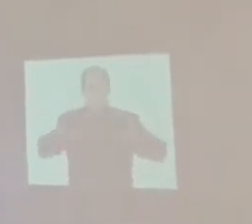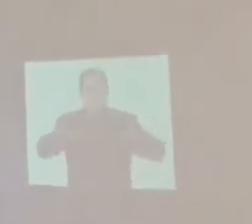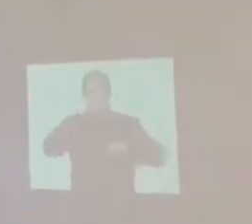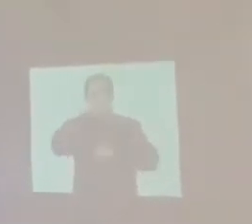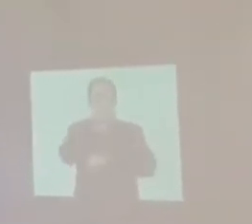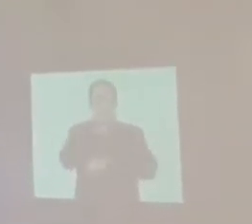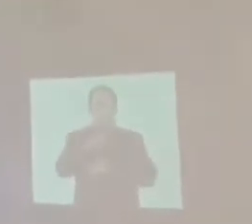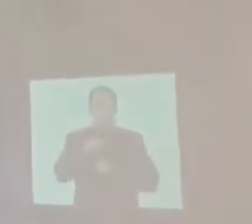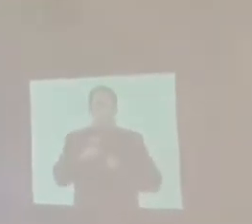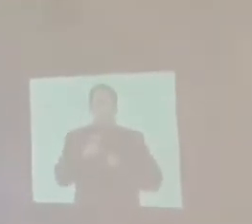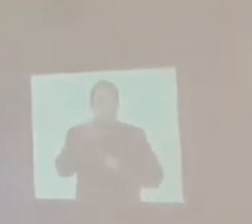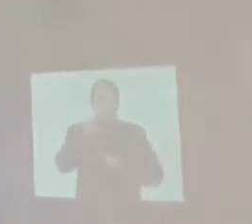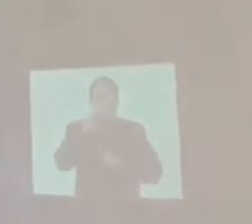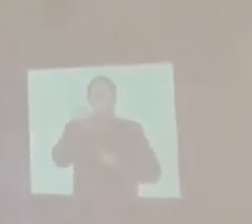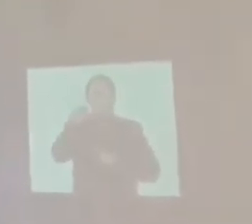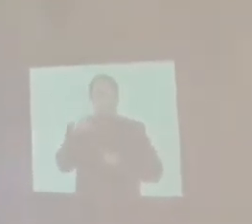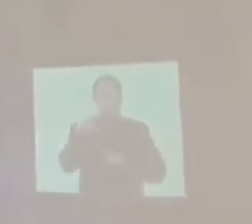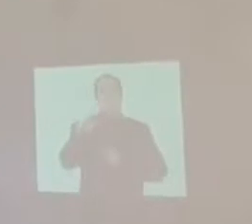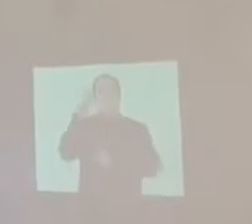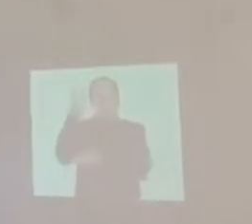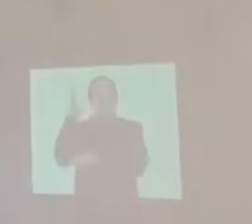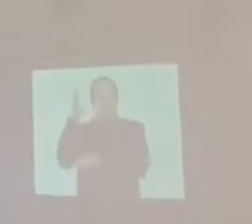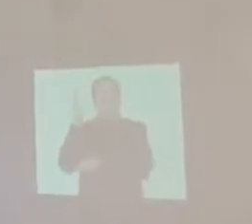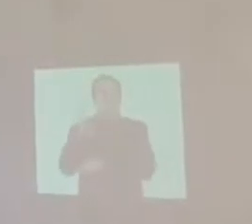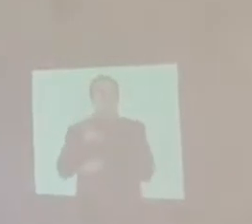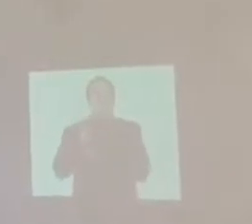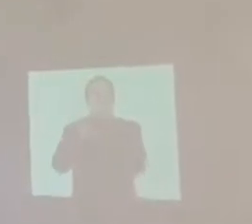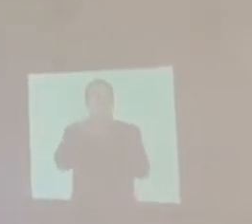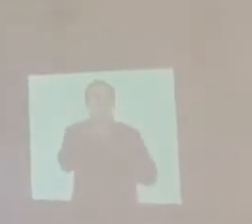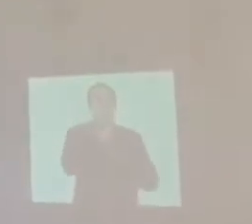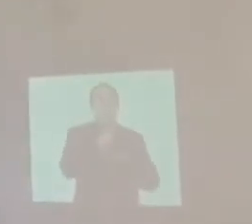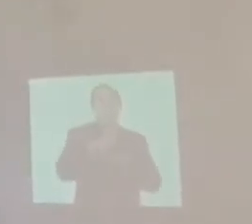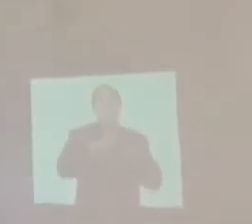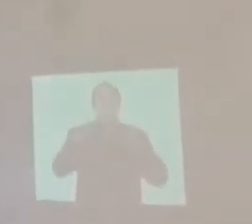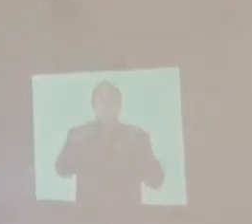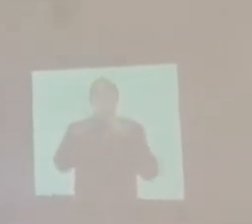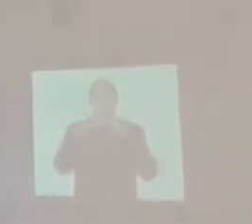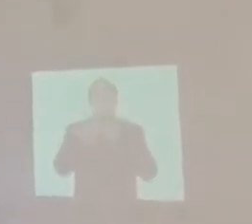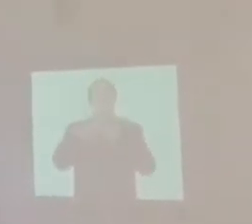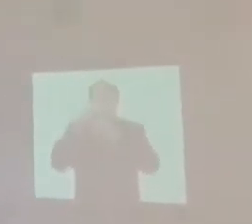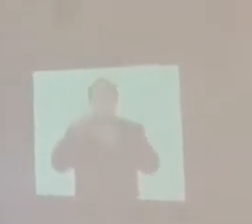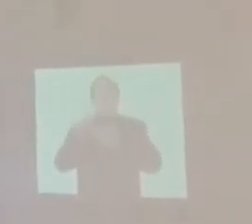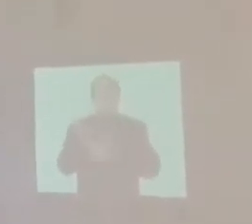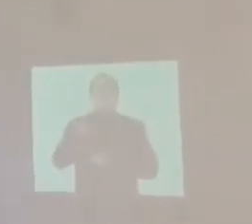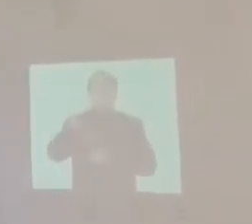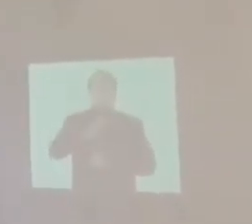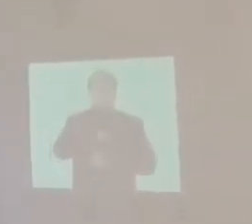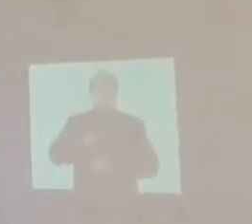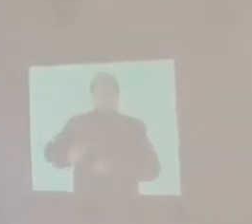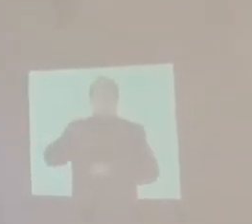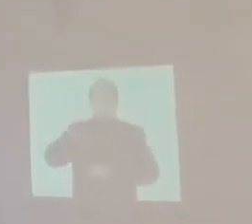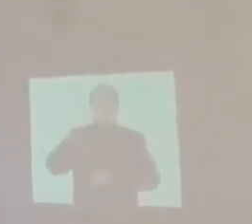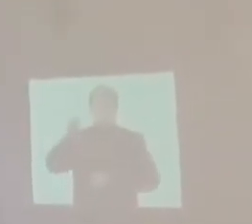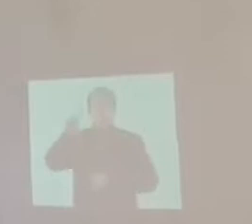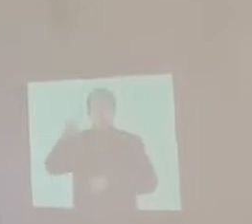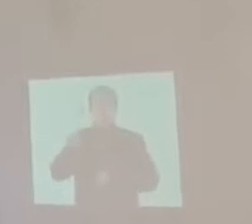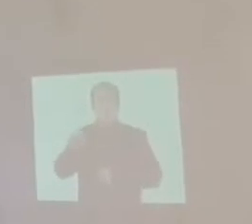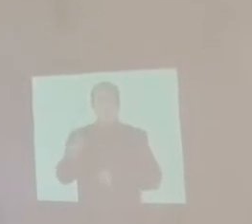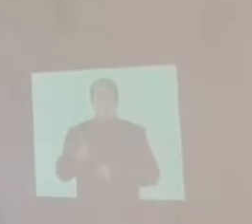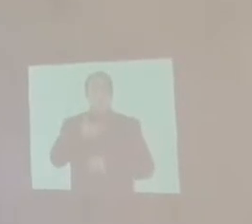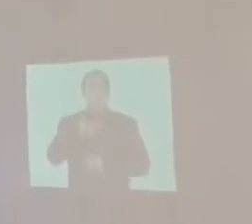dando agua a poblaciones que históricamente no habían tenido en el municipio de Zitácuaro. Y con ello también haremos más eficiente